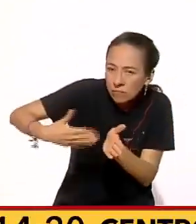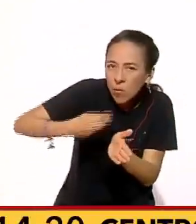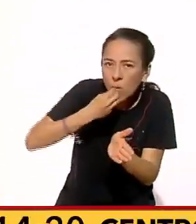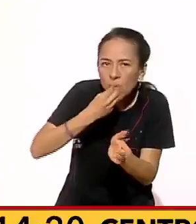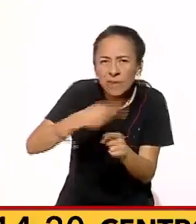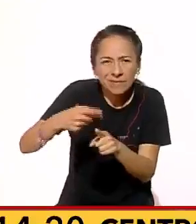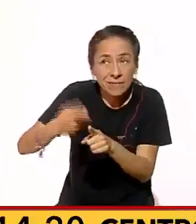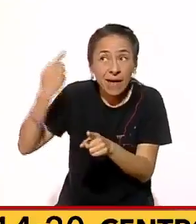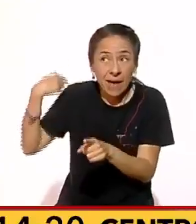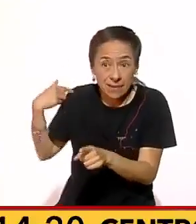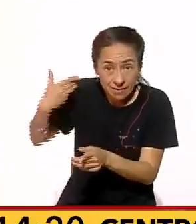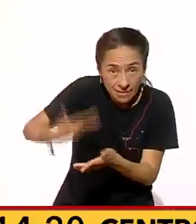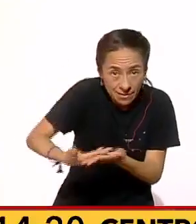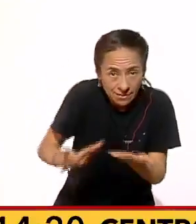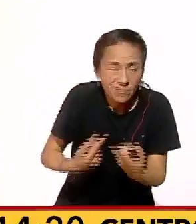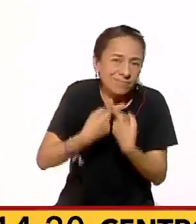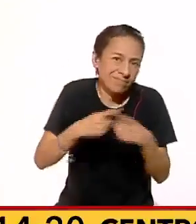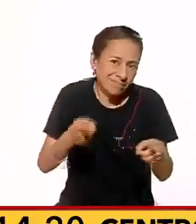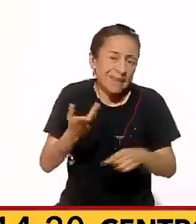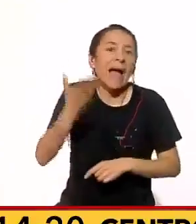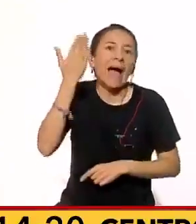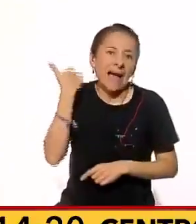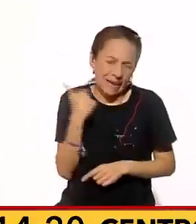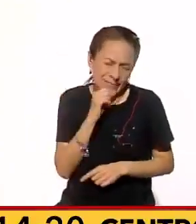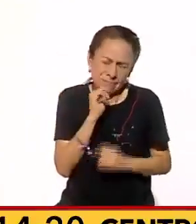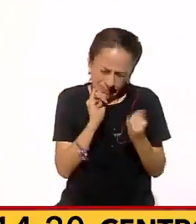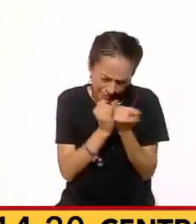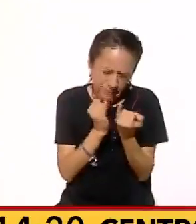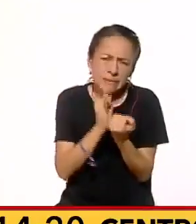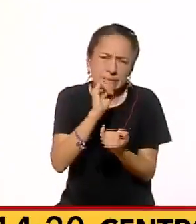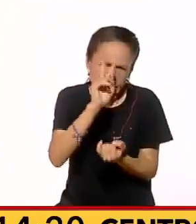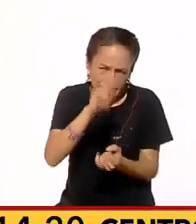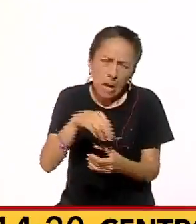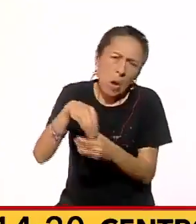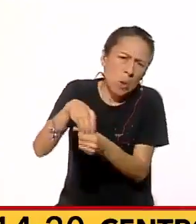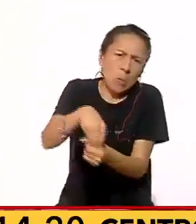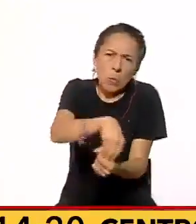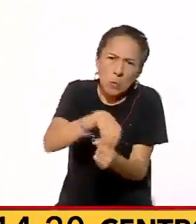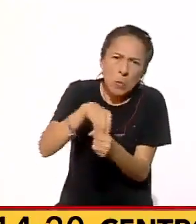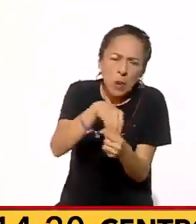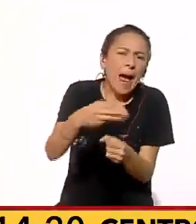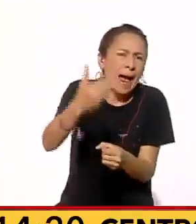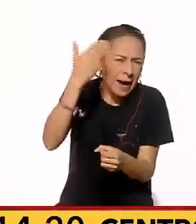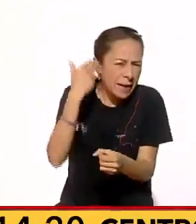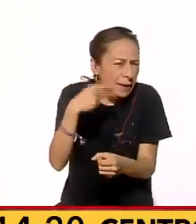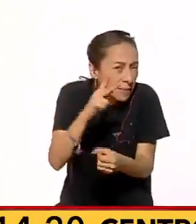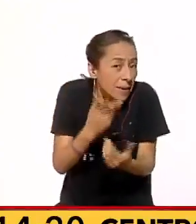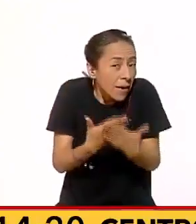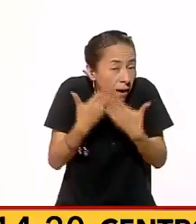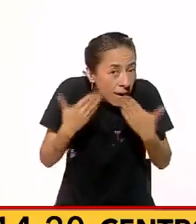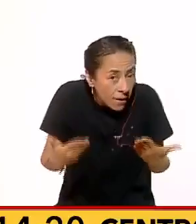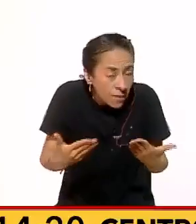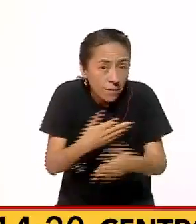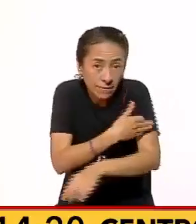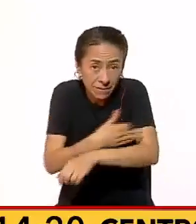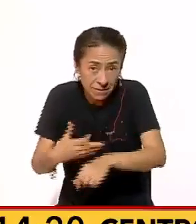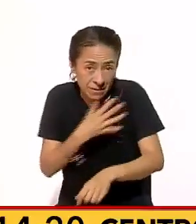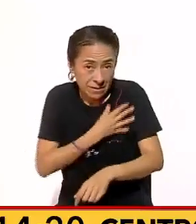en aquella época, en algunos lugares existía el hacinamiento. Actualmente, las familias que tienen menos